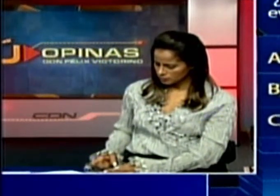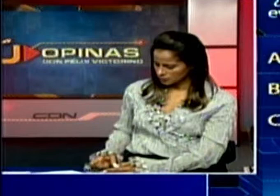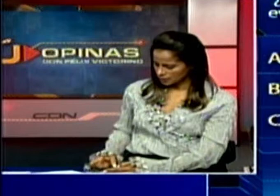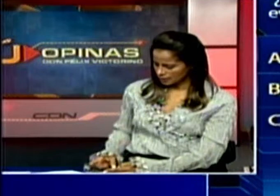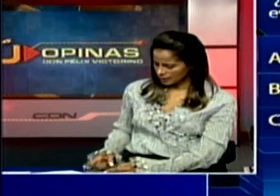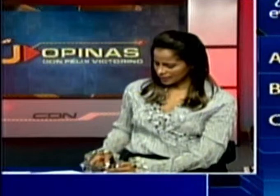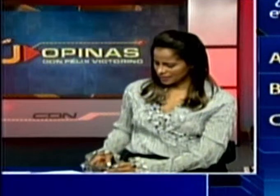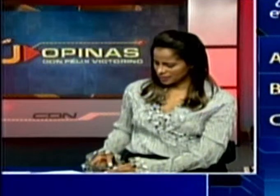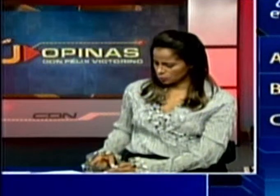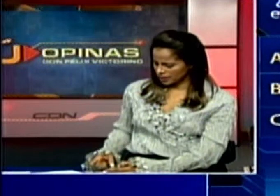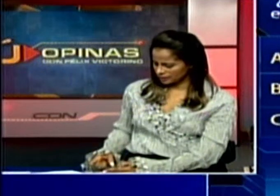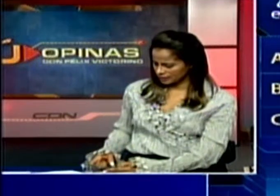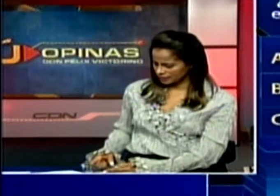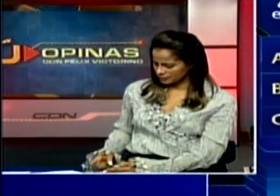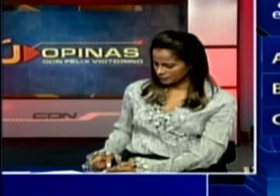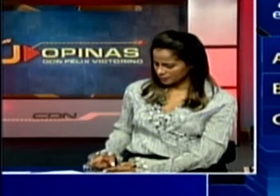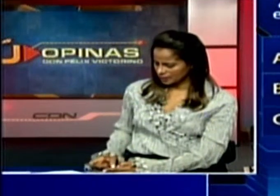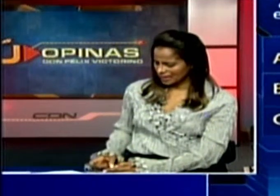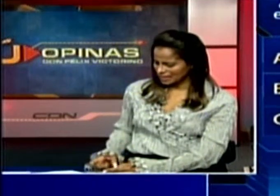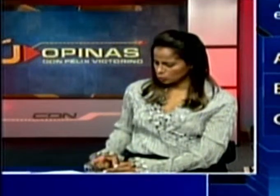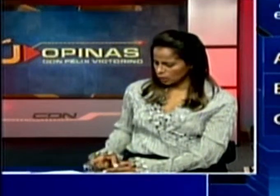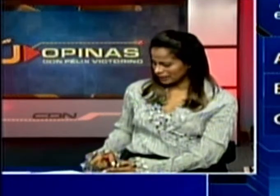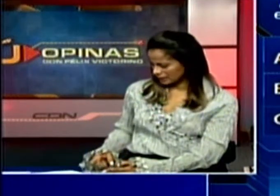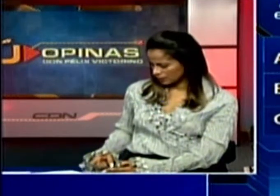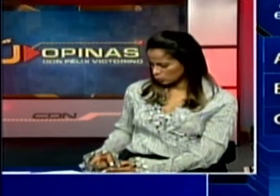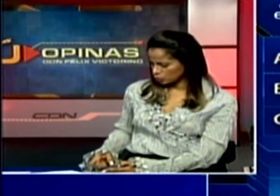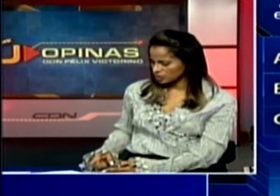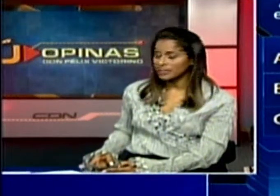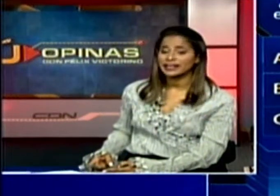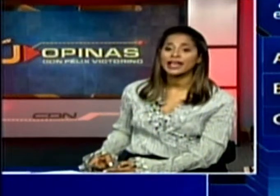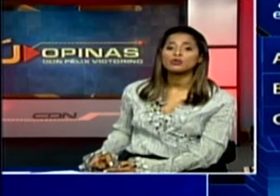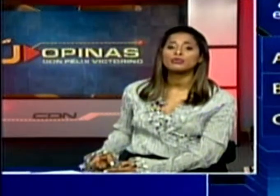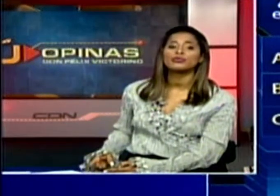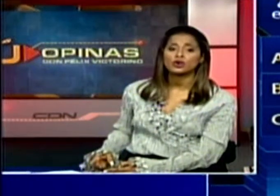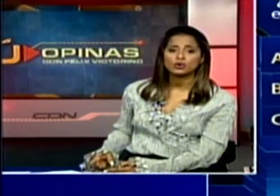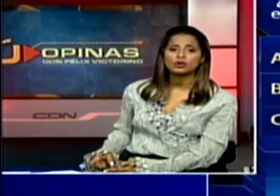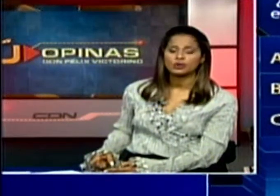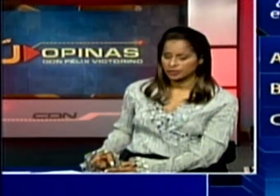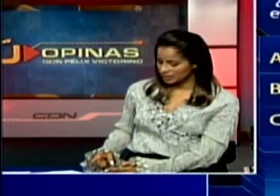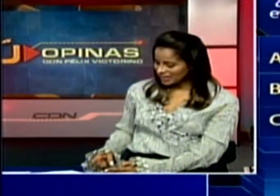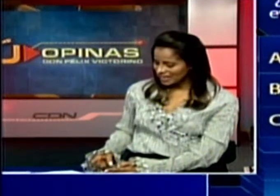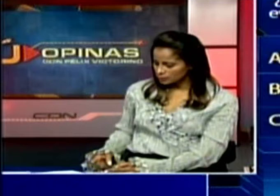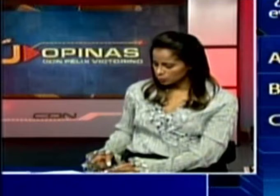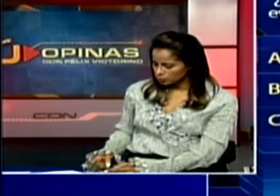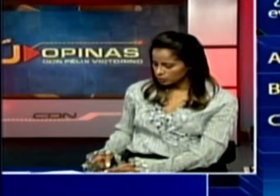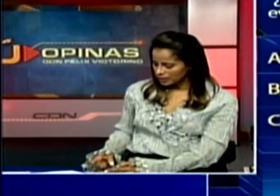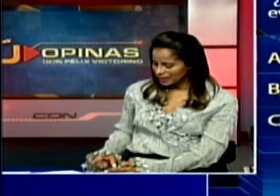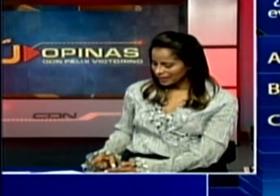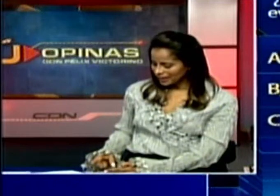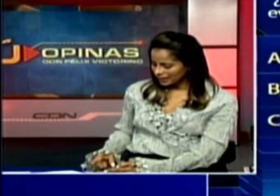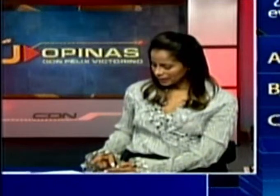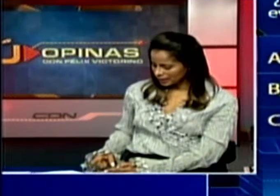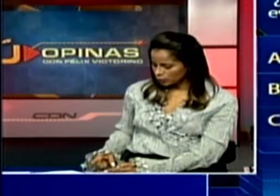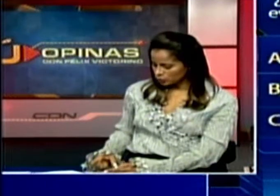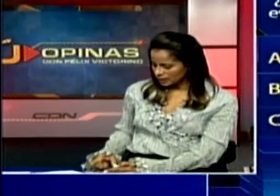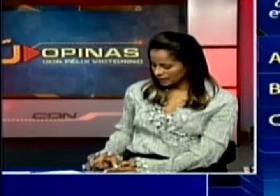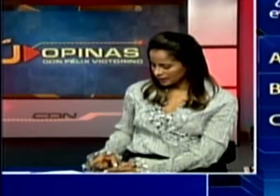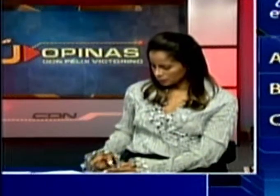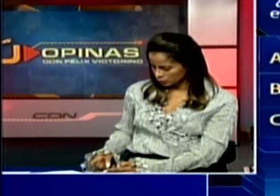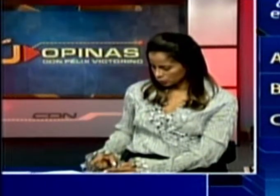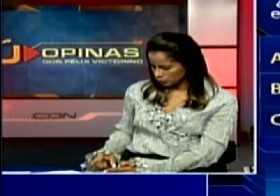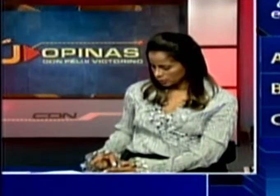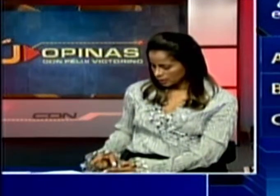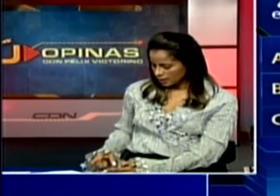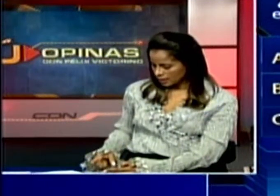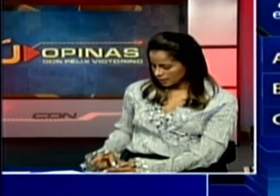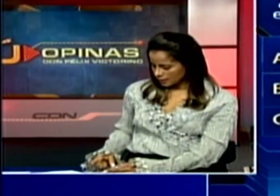Los Alcarrizos. Calle Duarte. Sí. Calle Duarte. ¿Tú consideras que hay un foco de casos sí. En Los